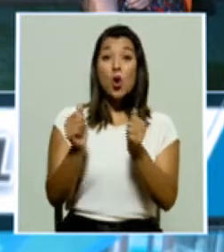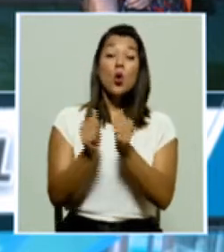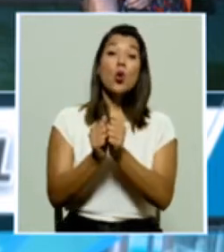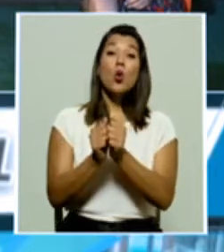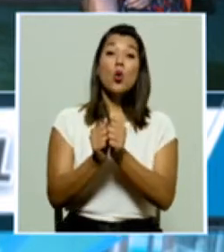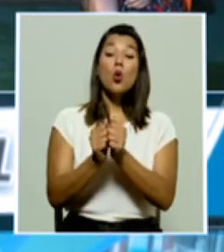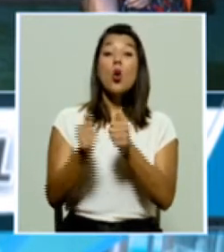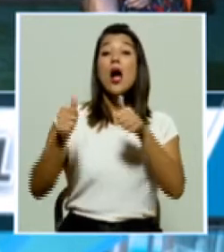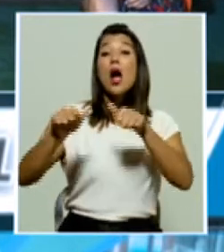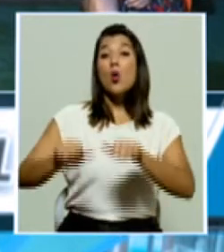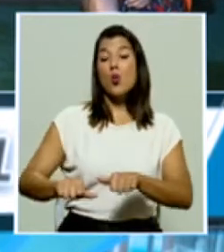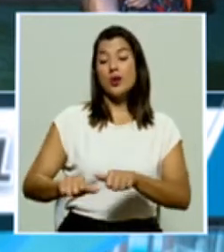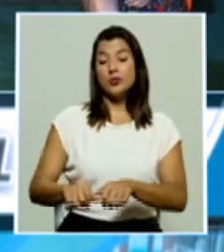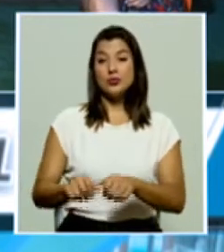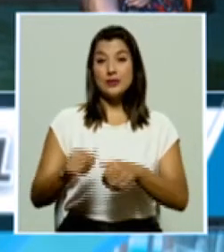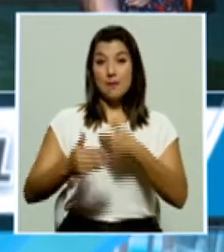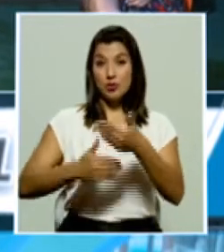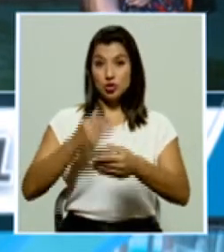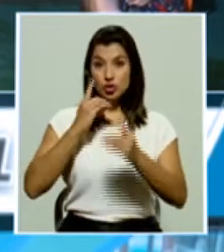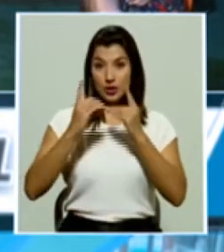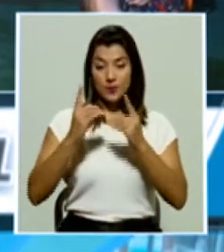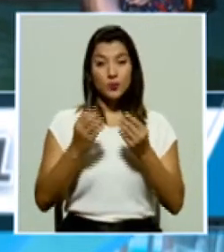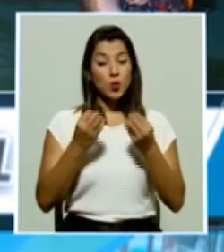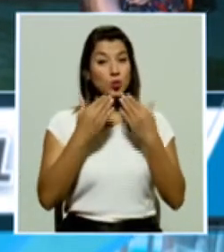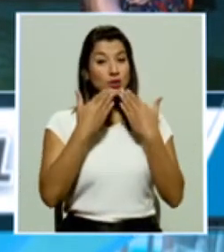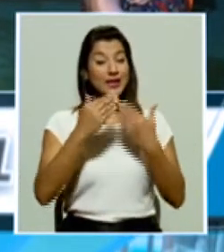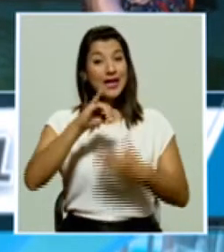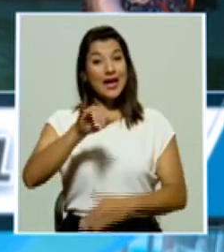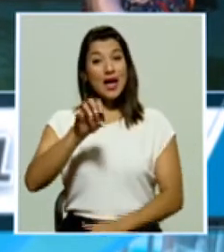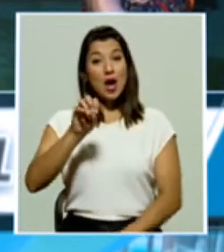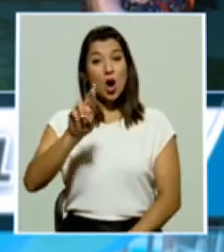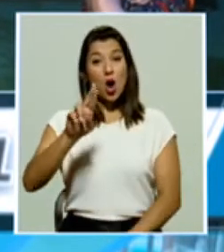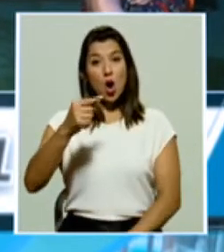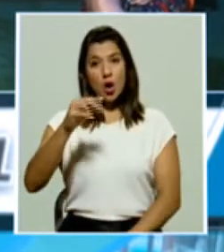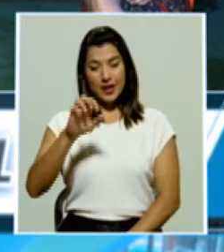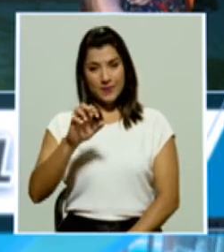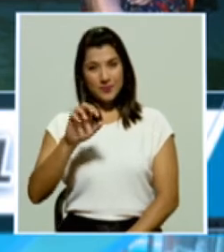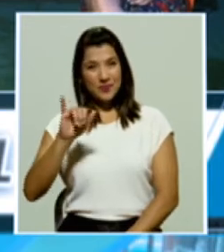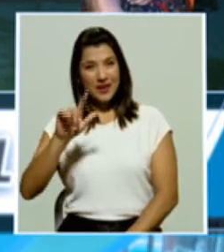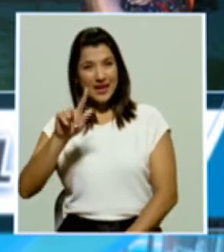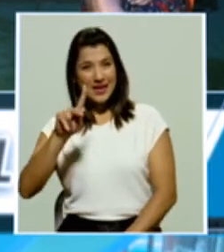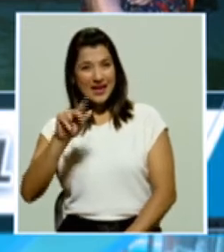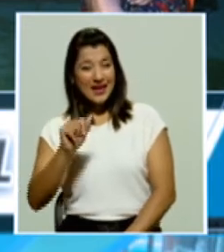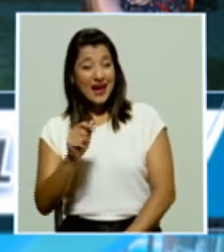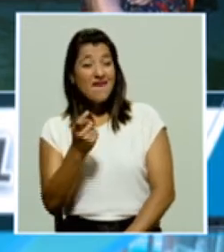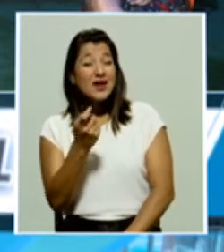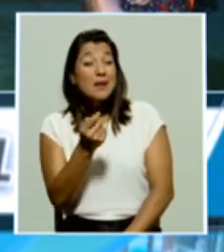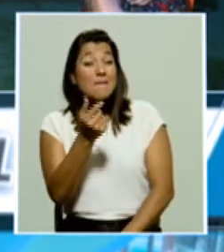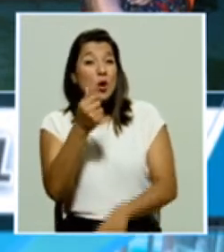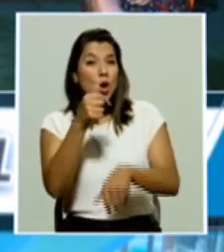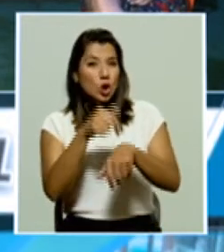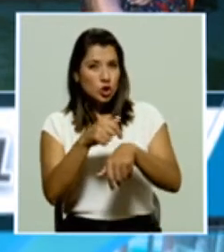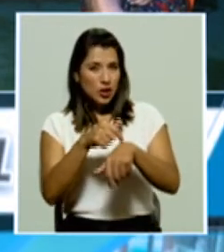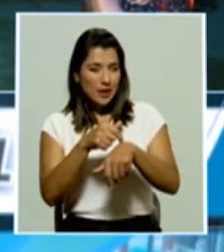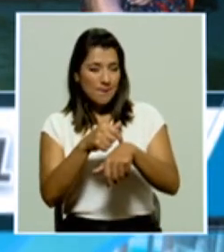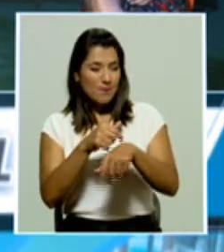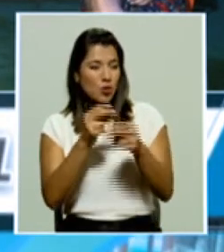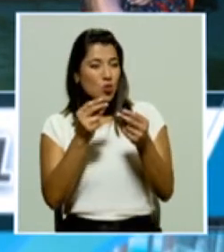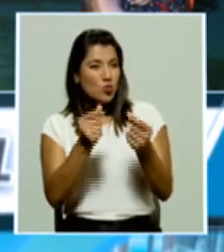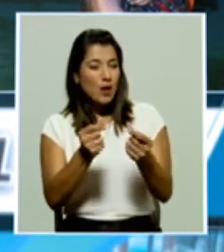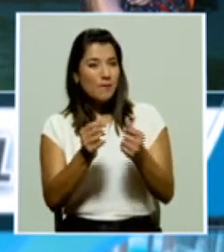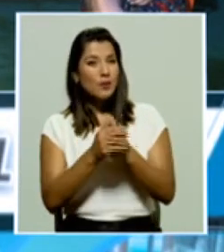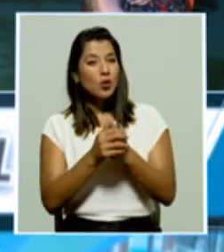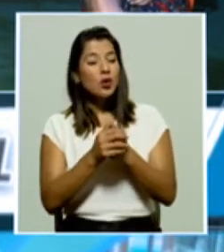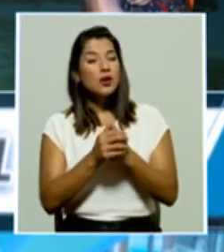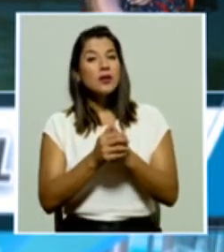mesa multisectorial. Muchas gracias, don Jorge. Ilka, nos queda un pelito de tiempo ahí, un par de segundos. En